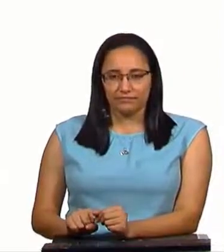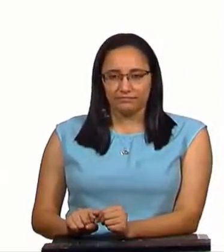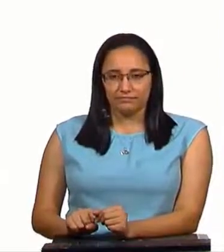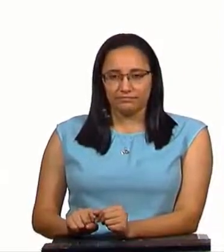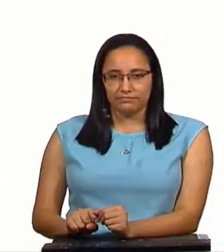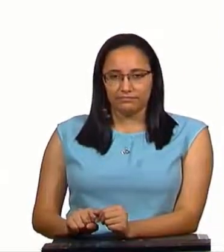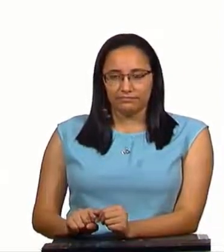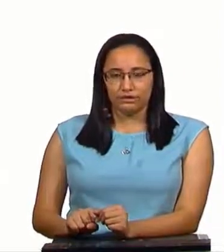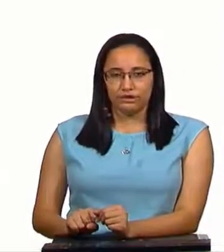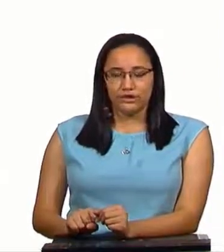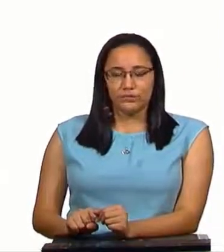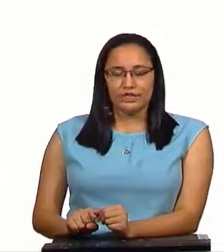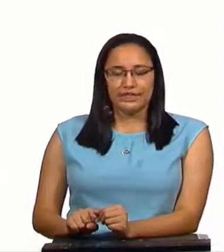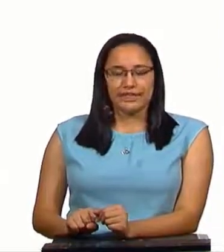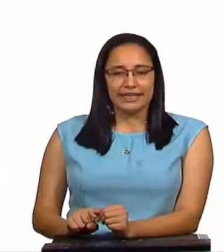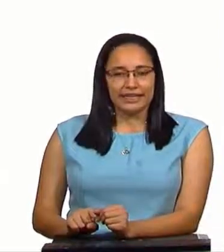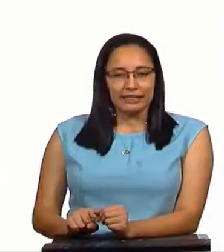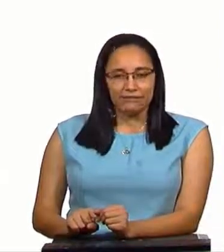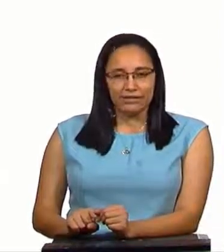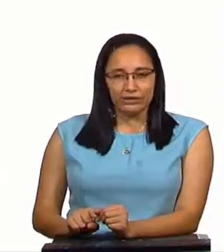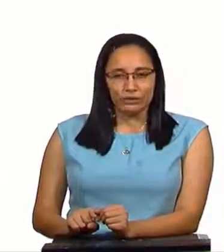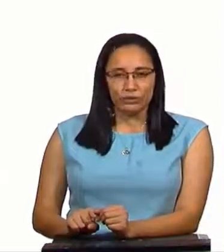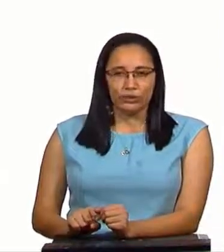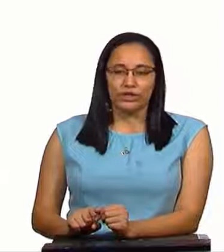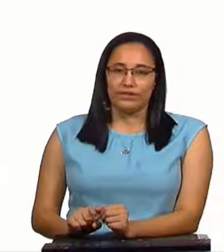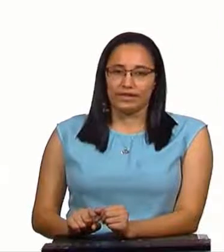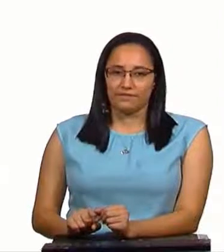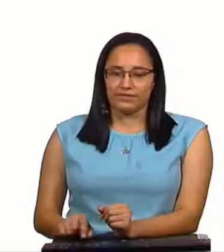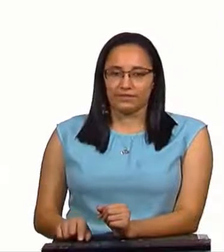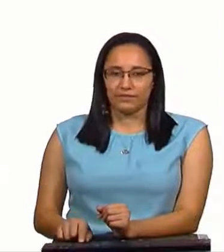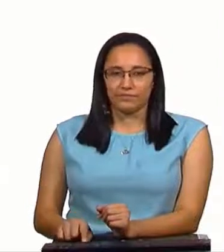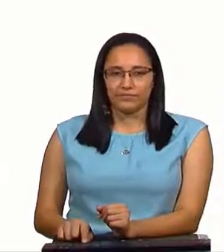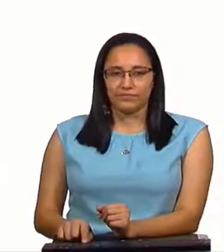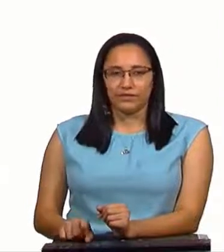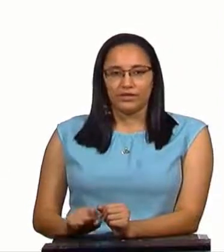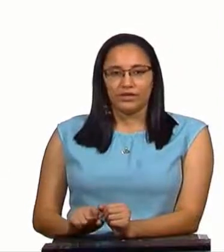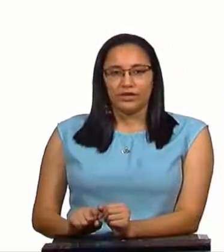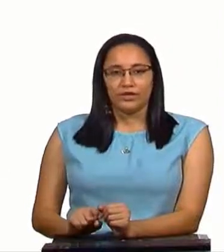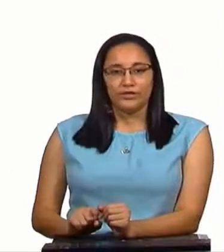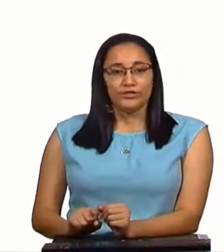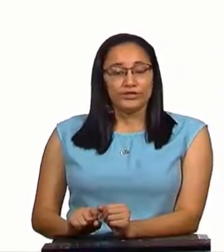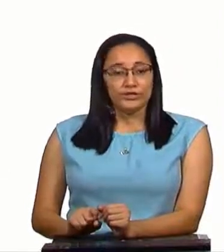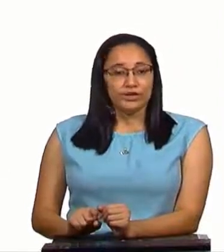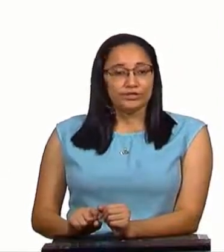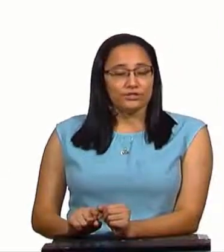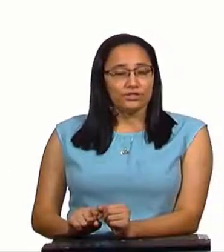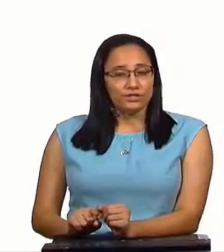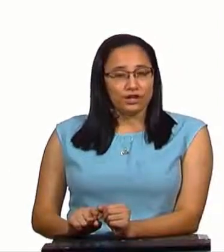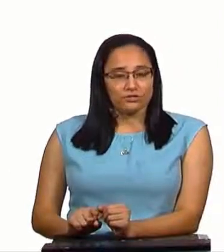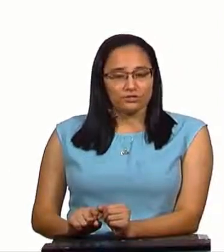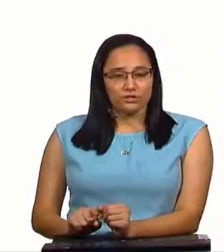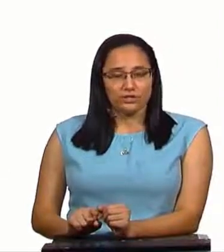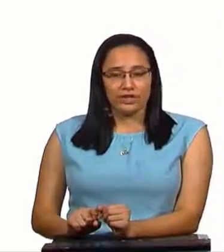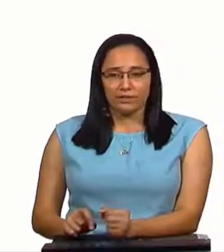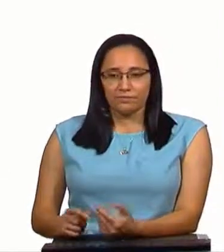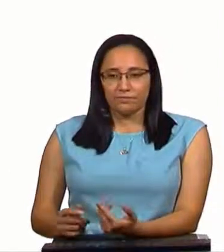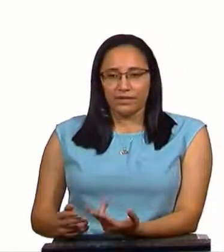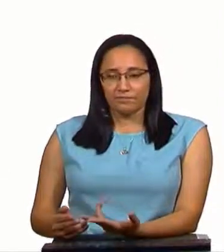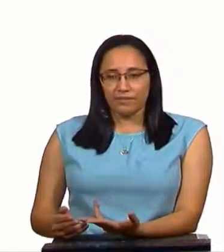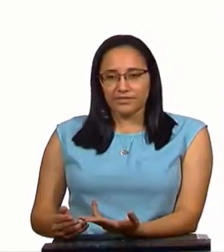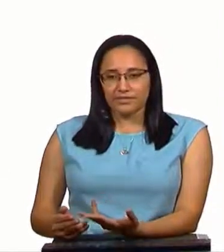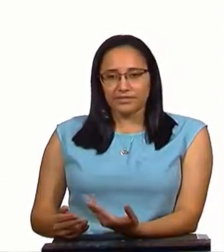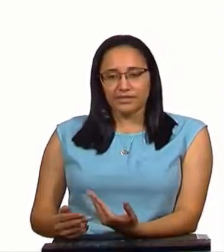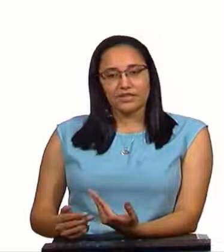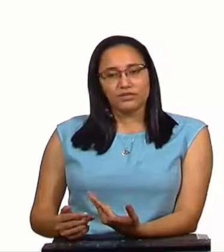headache. Yo tengo una terrible dolor de cabeza. You should go to the doctors.